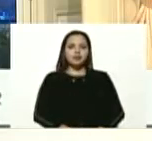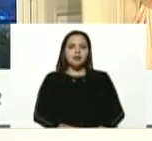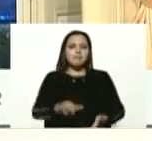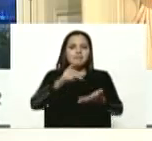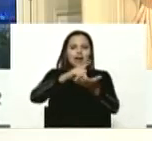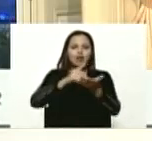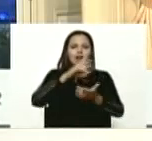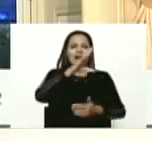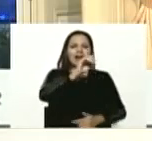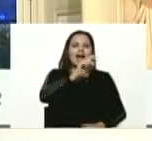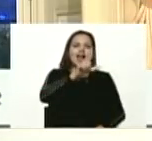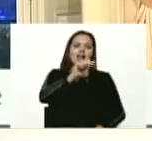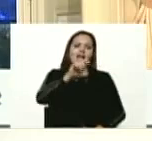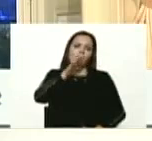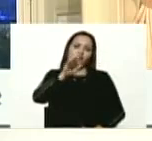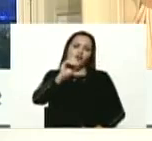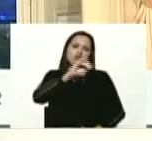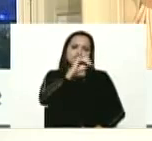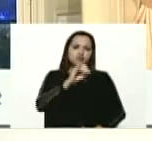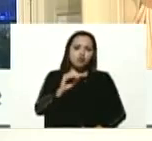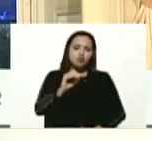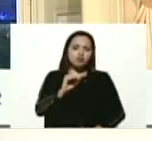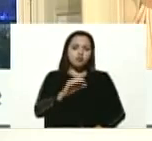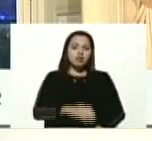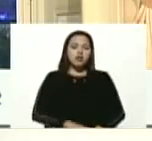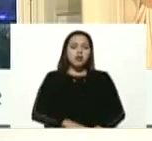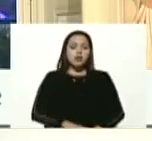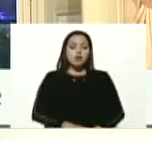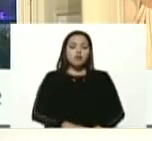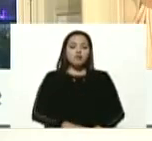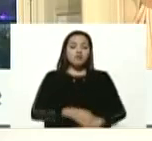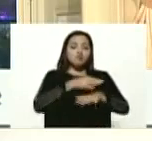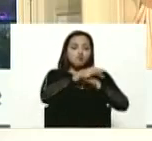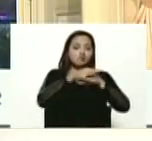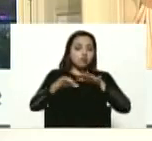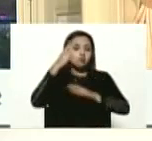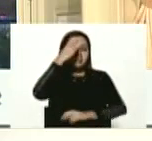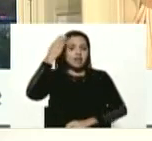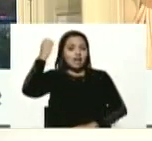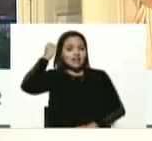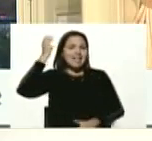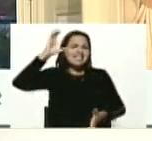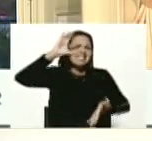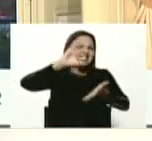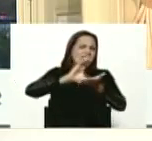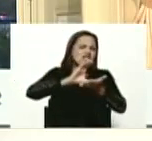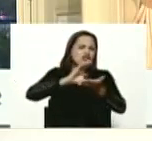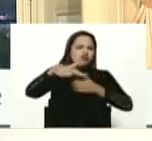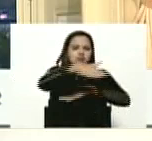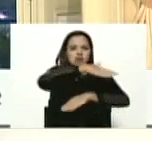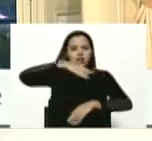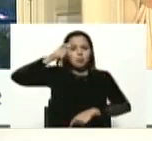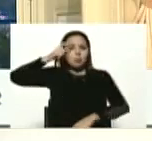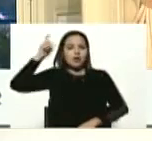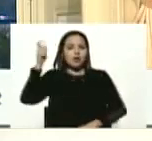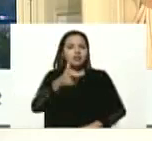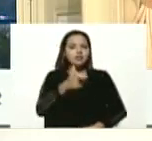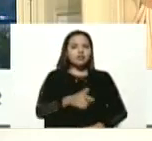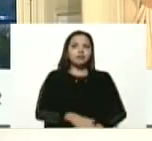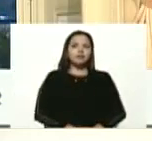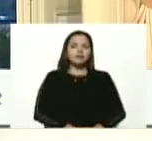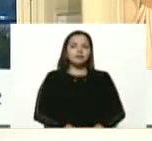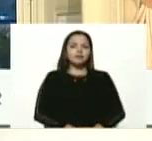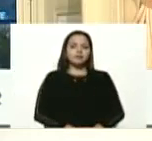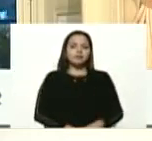Calabozo, municipio Francisco de Miranda, el mero centro del llano guariqueño. Allá está Marcos Calles,